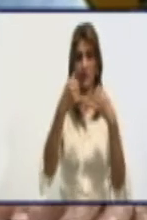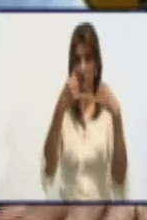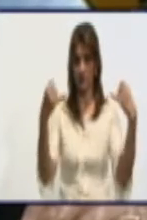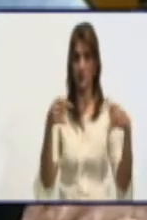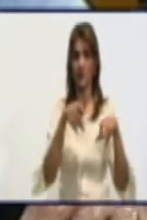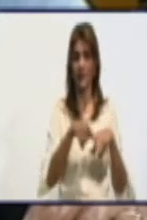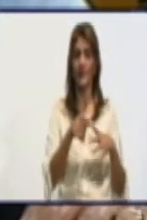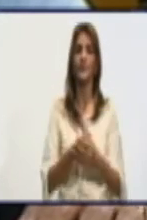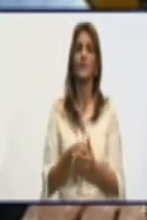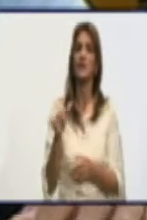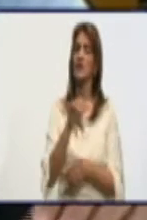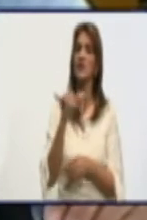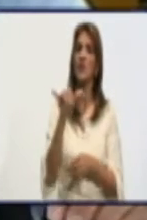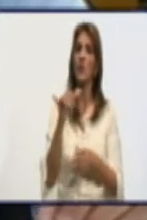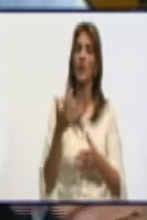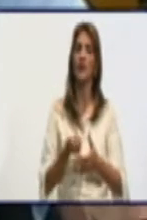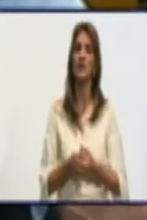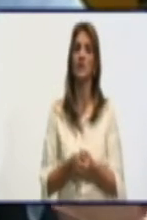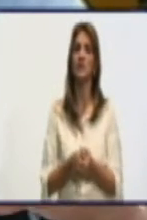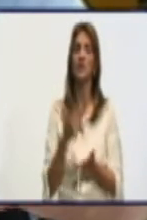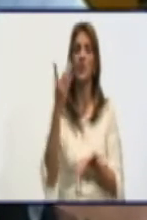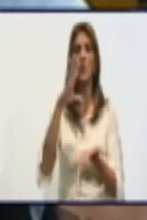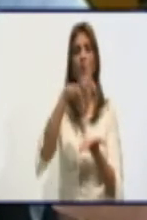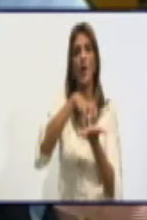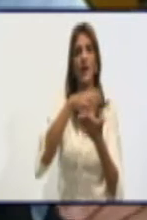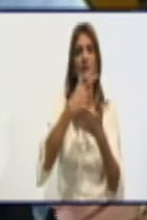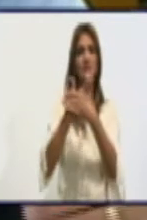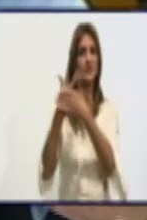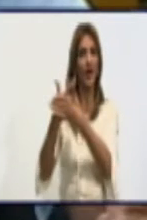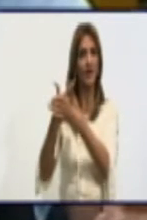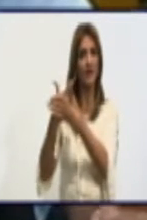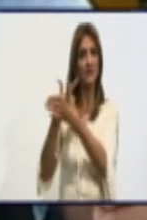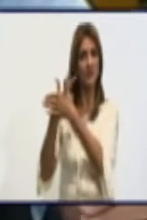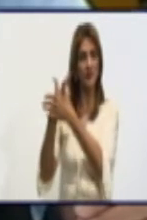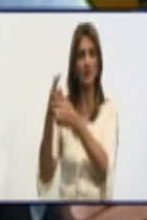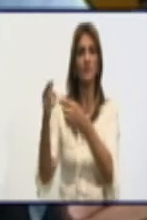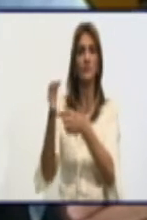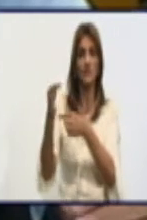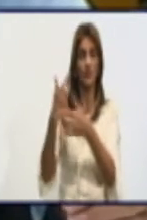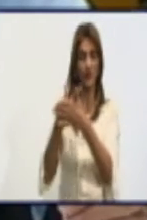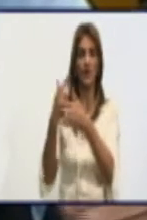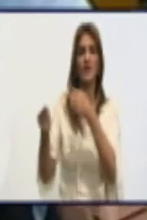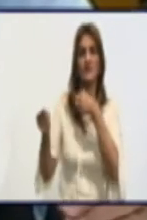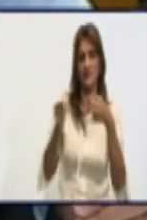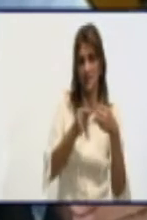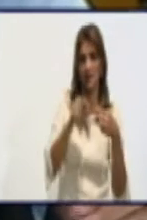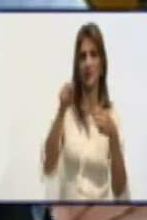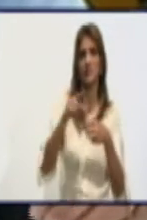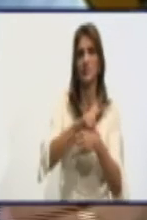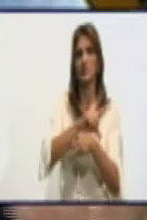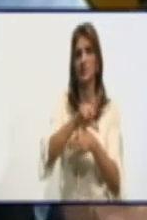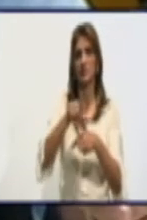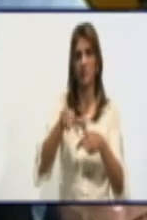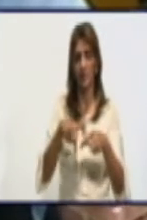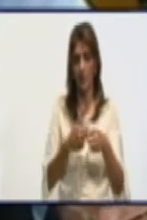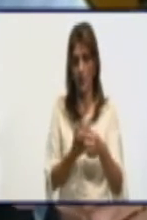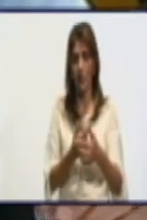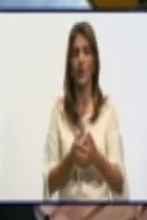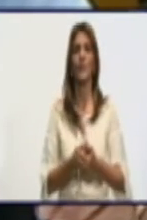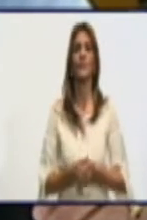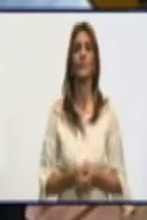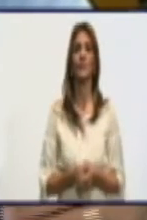la zona de Cayo Redondo hubo un disparo, no afectaciones, no provocó daño, pero sí hubo demora de 288 minutos en